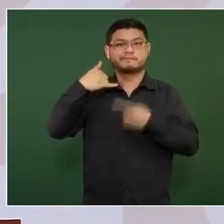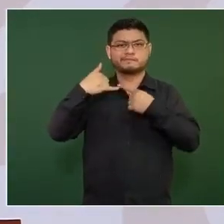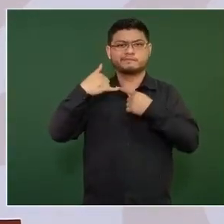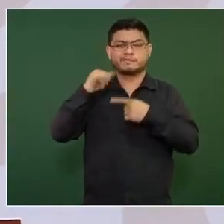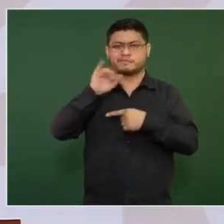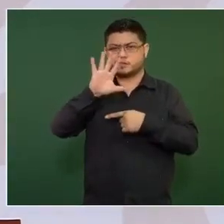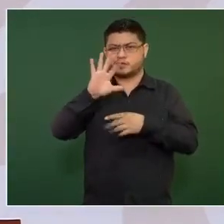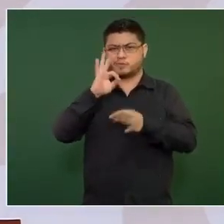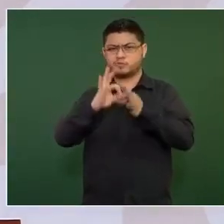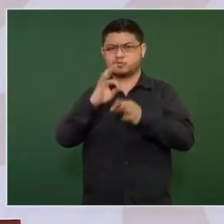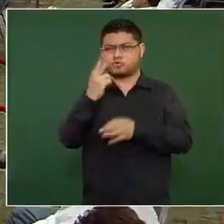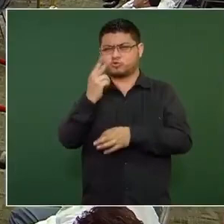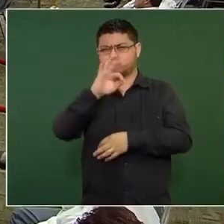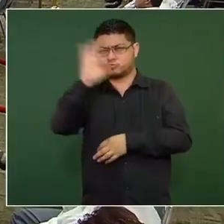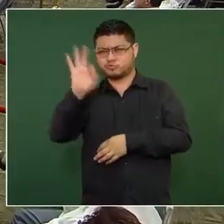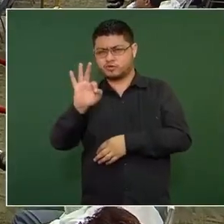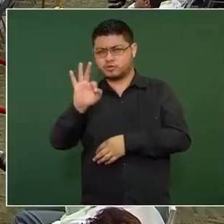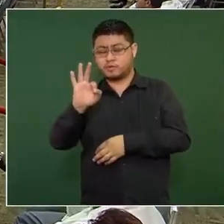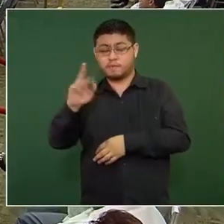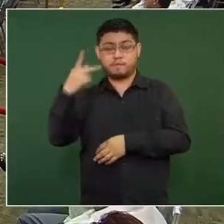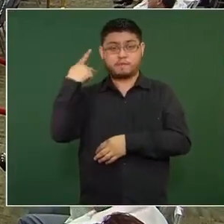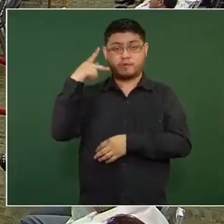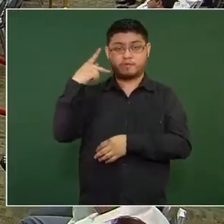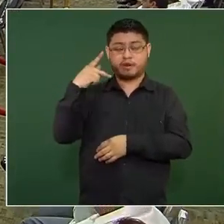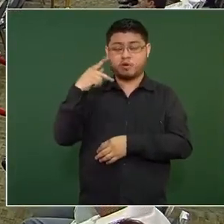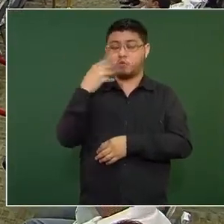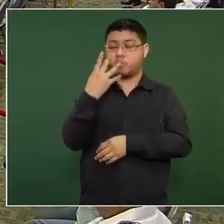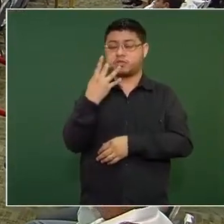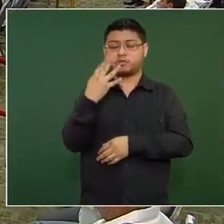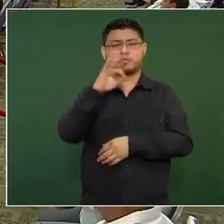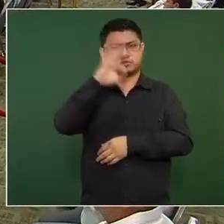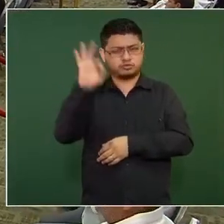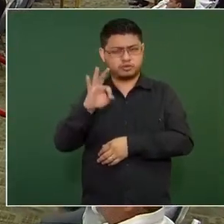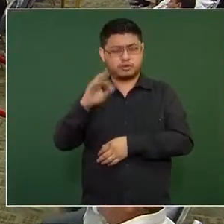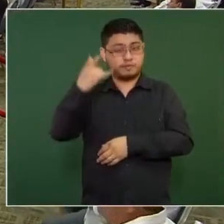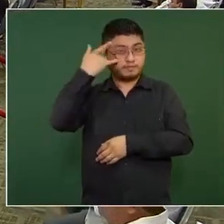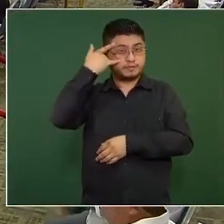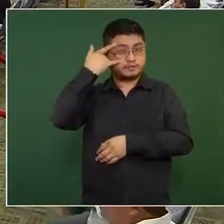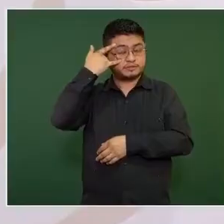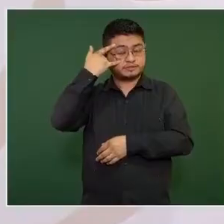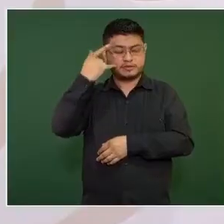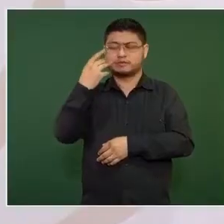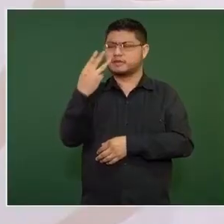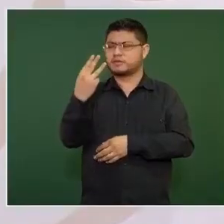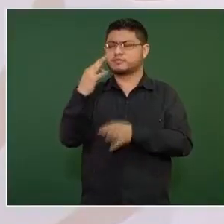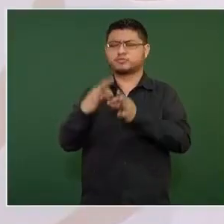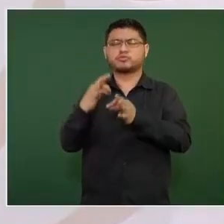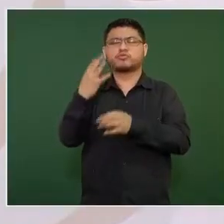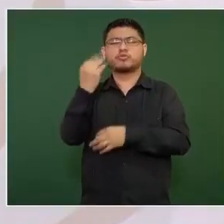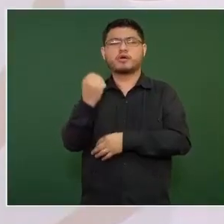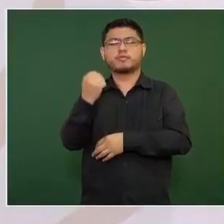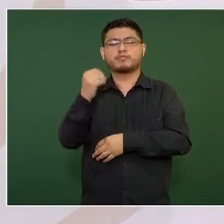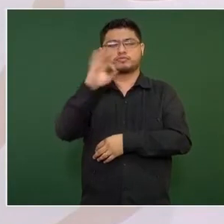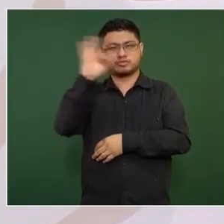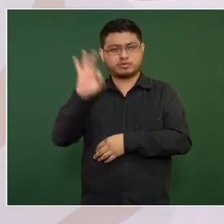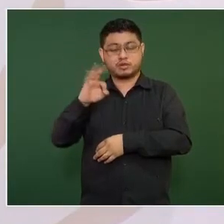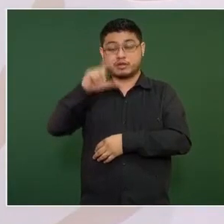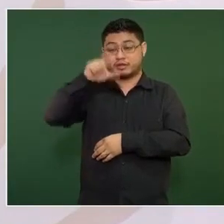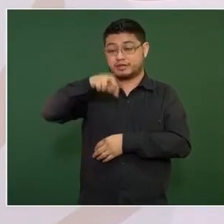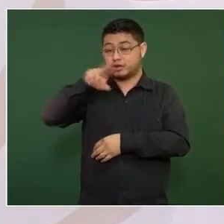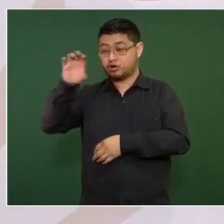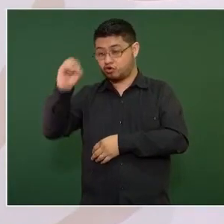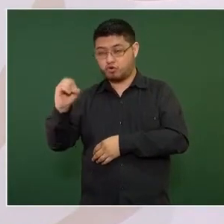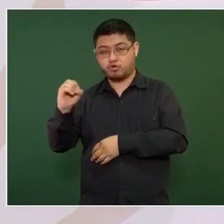en 5.2%, en Puebla en 4%, en Campeche en 3.9% y en Quintana